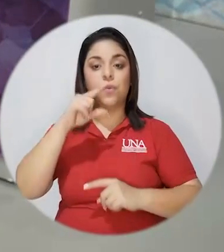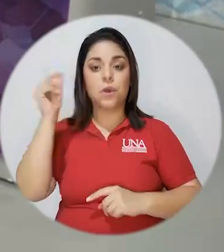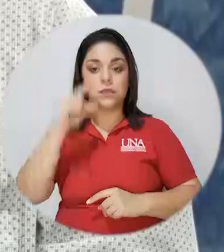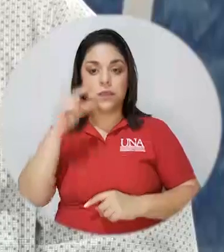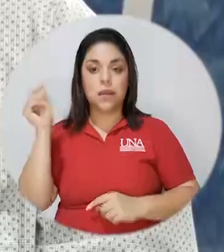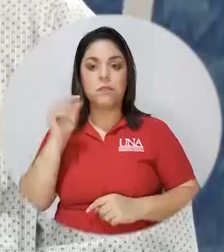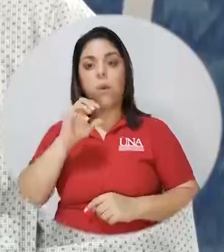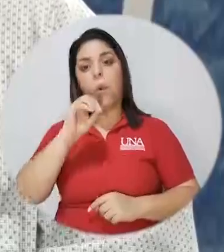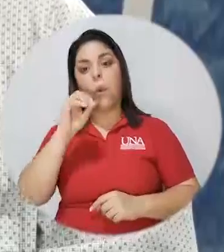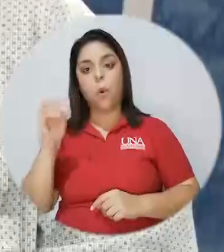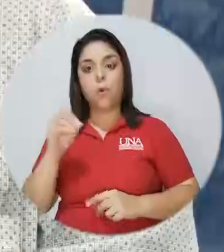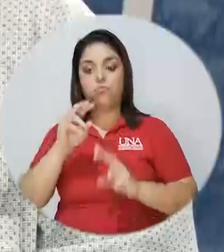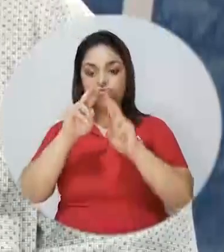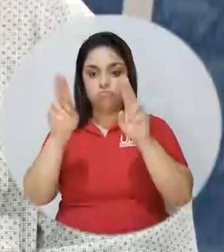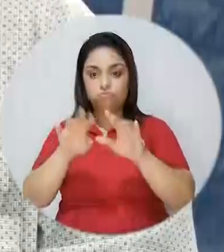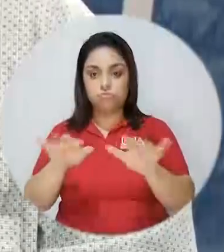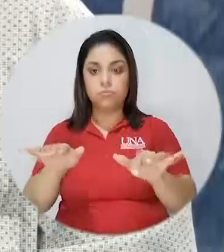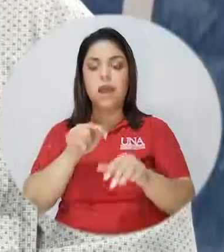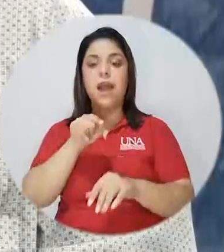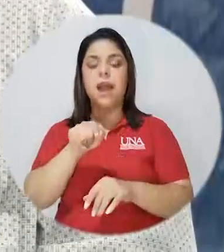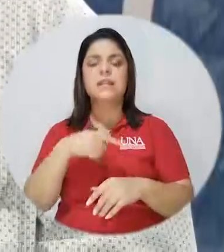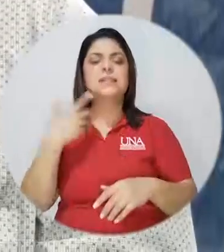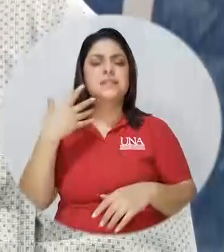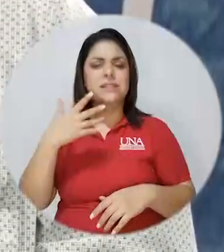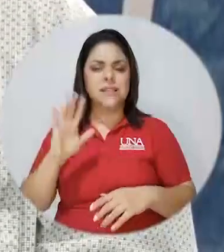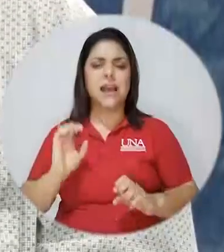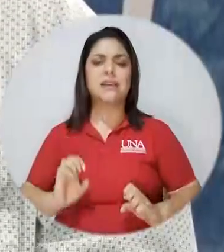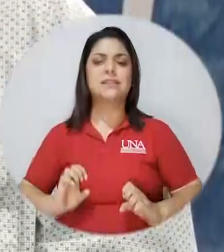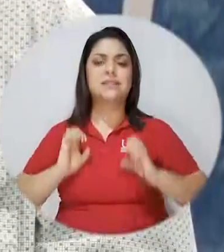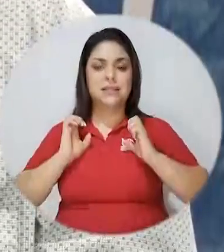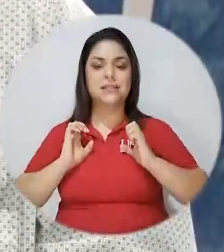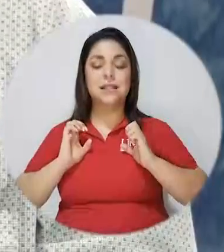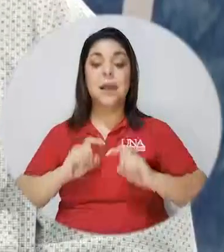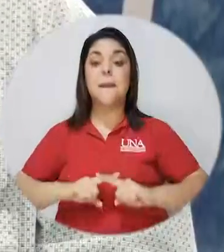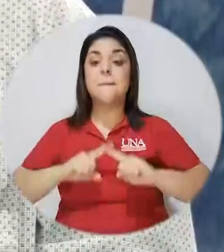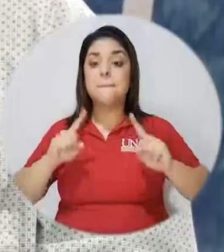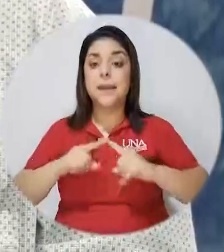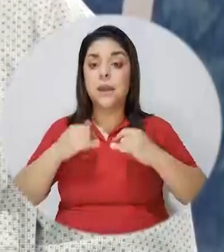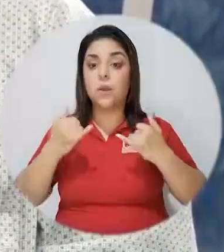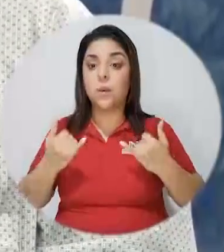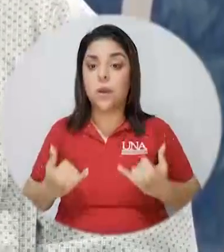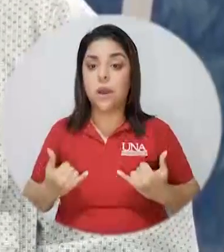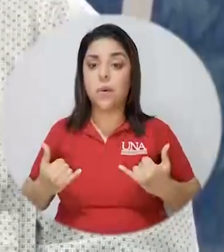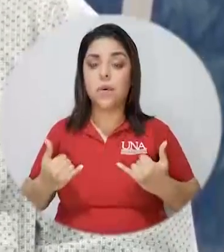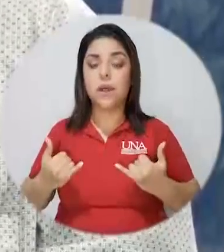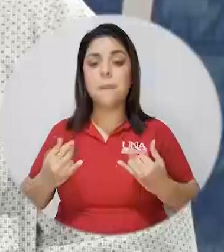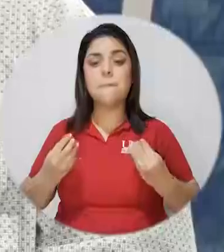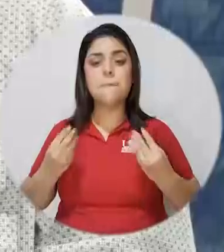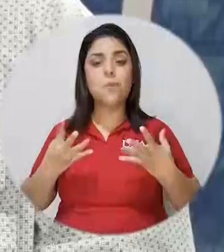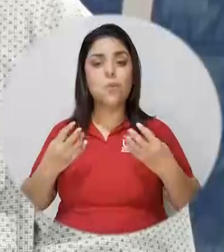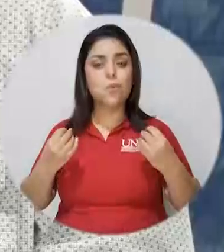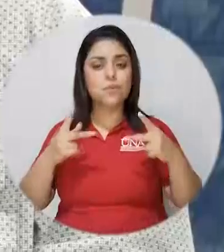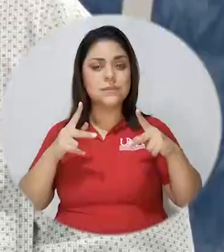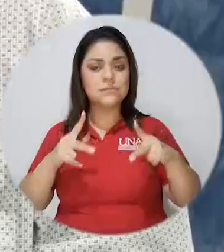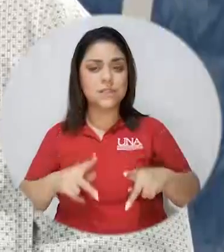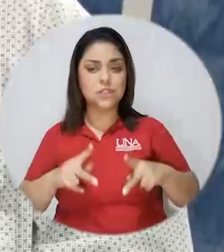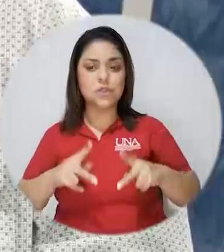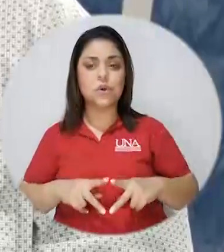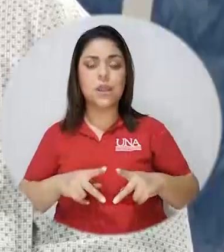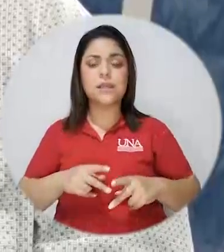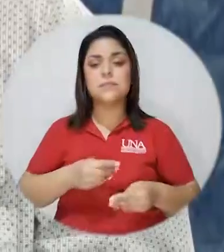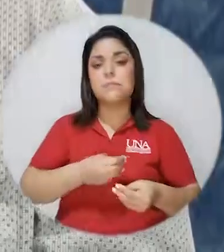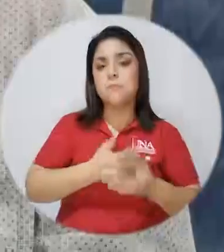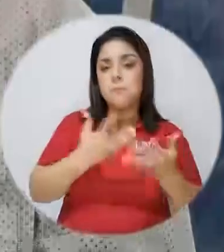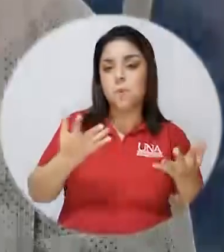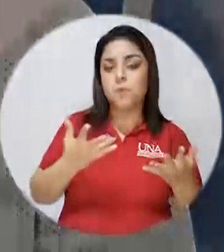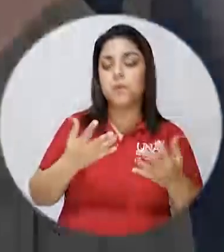o conversaciones en línea. Eso ya existía. Sin embargo, al estar todas las personas o la gran mayoría de personas del sector público y